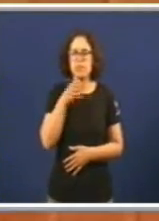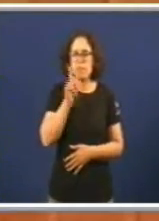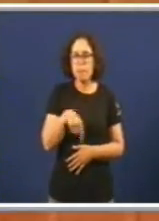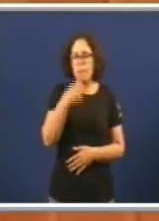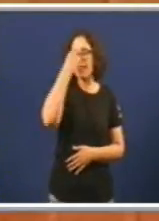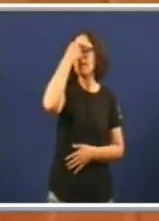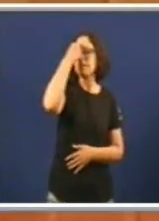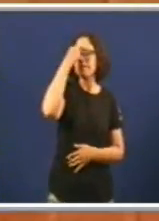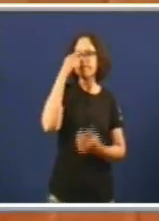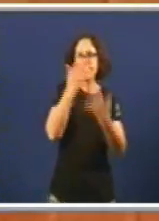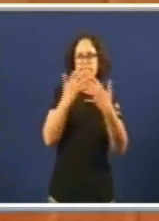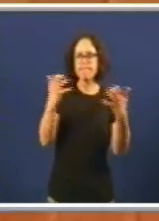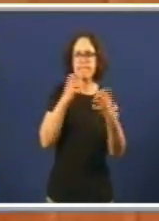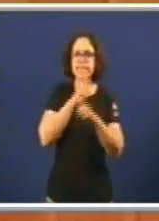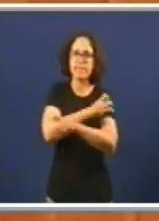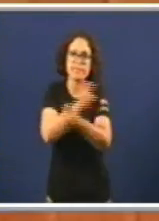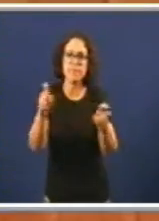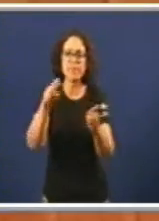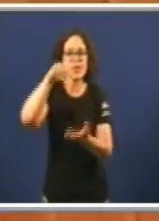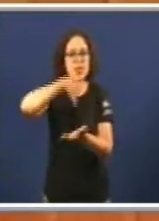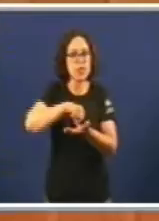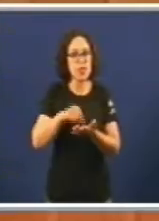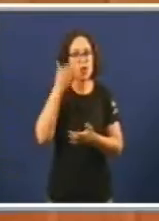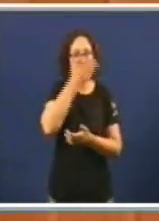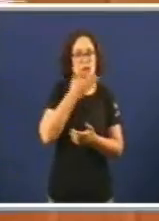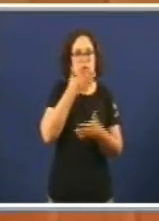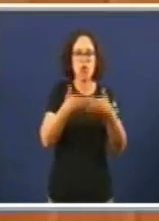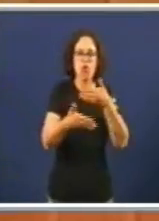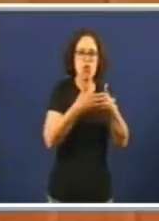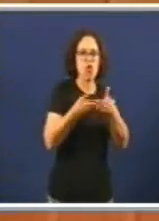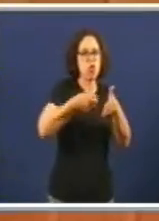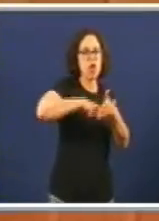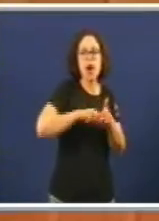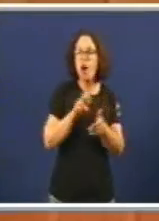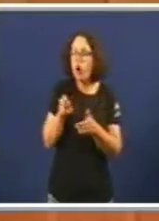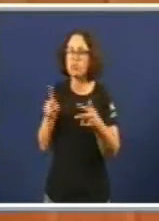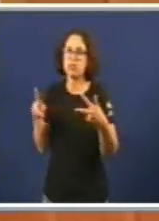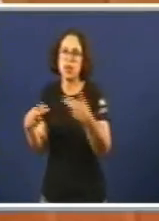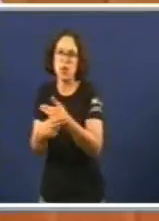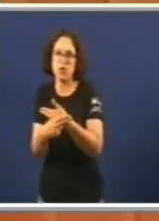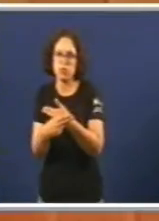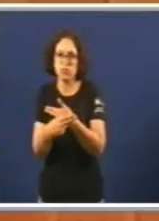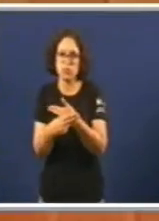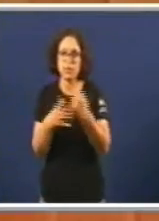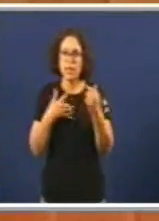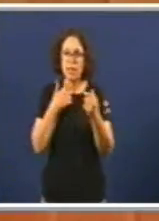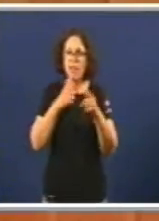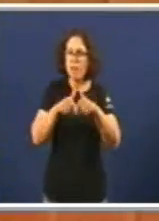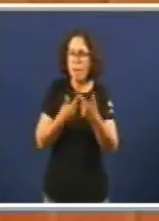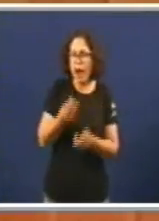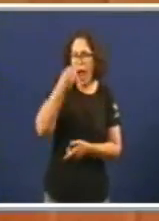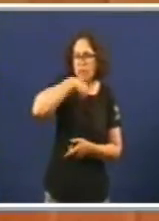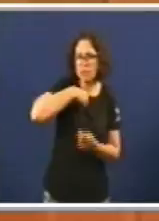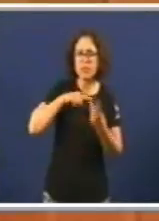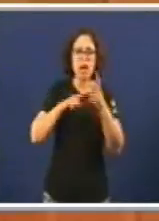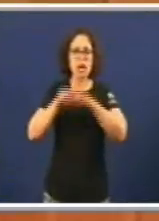estaba ben dicir que ían pechar centros de ensino e recortar noutros cando veu aquí no último pleno. Ocultoulle información ás familias, ás